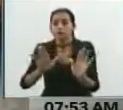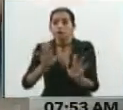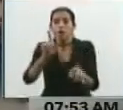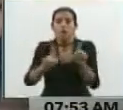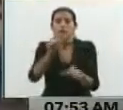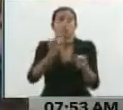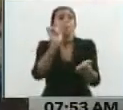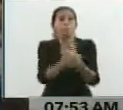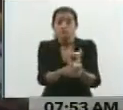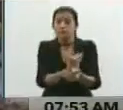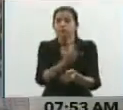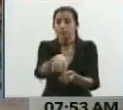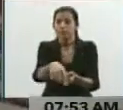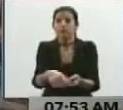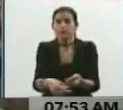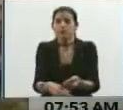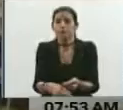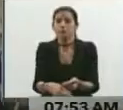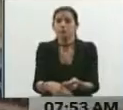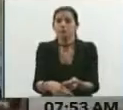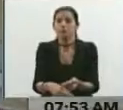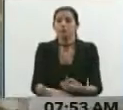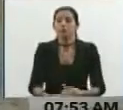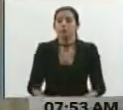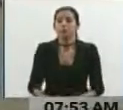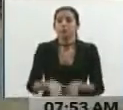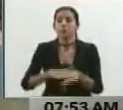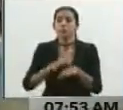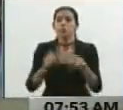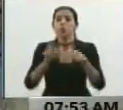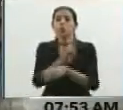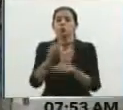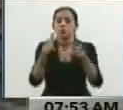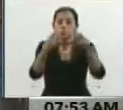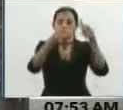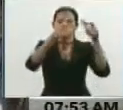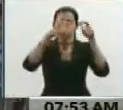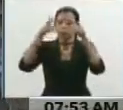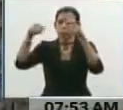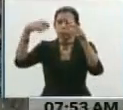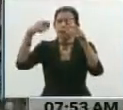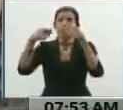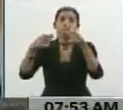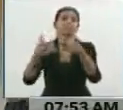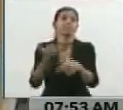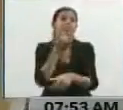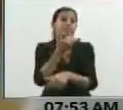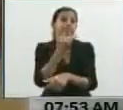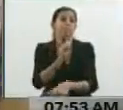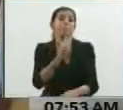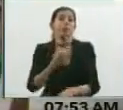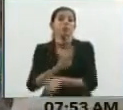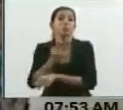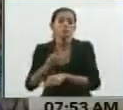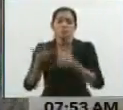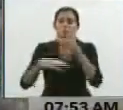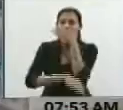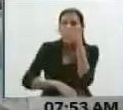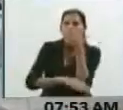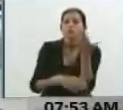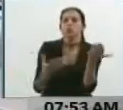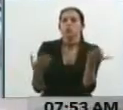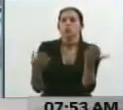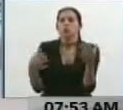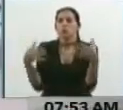aprendidas desde su libertad por la utilización de estos equipos de manera equivocada por bandas delictivas que